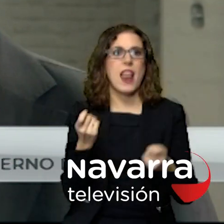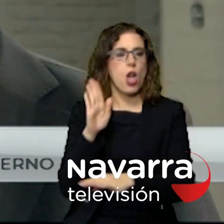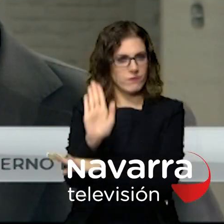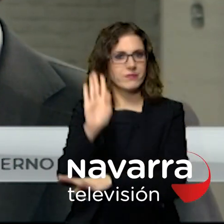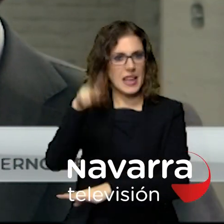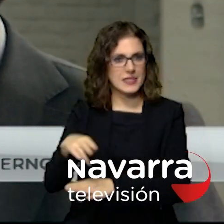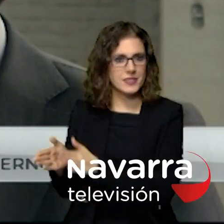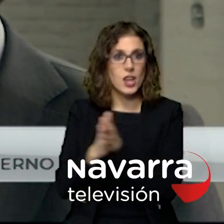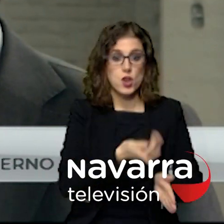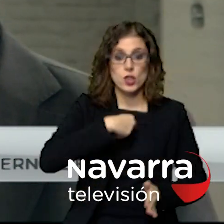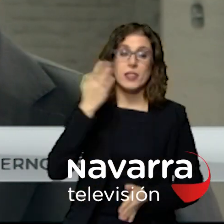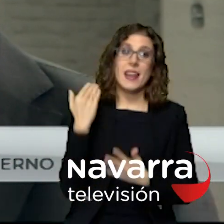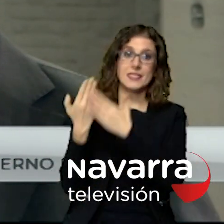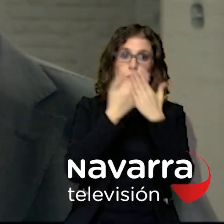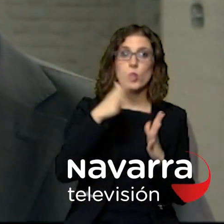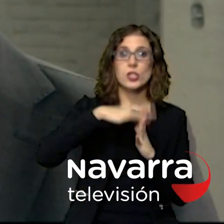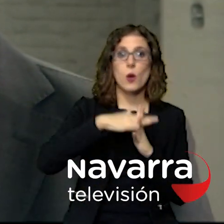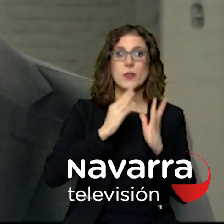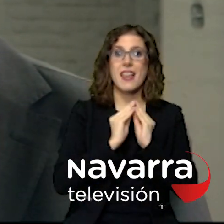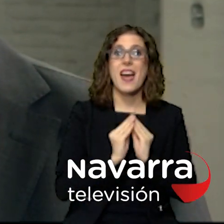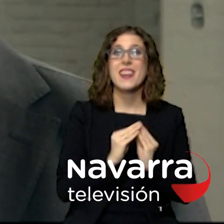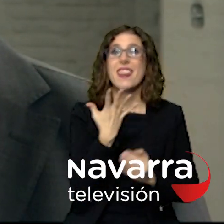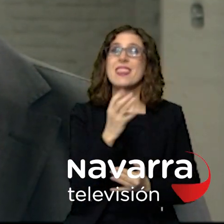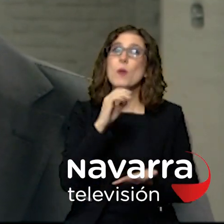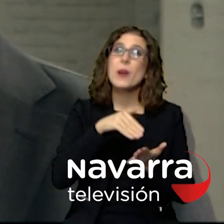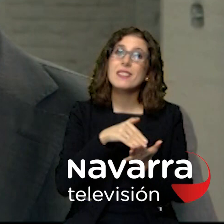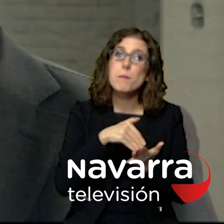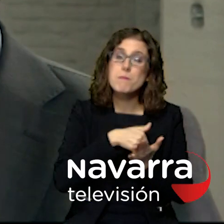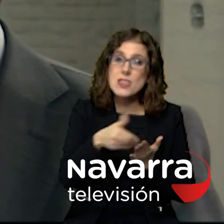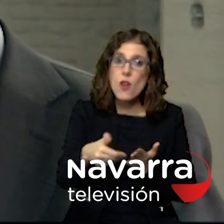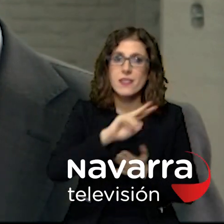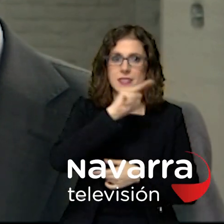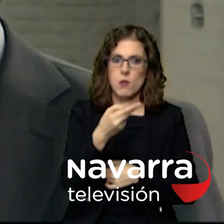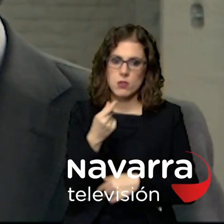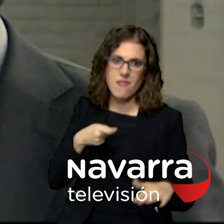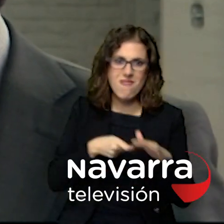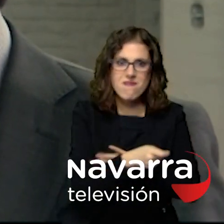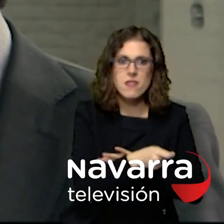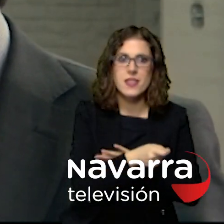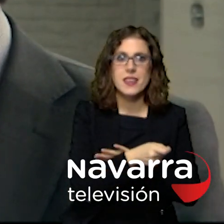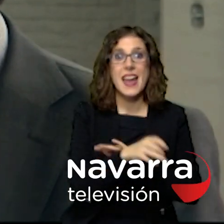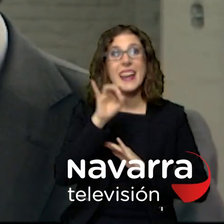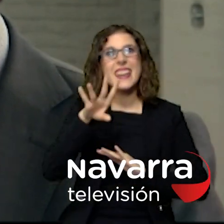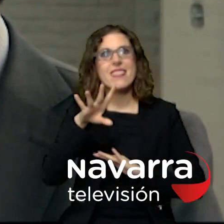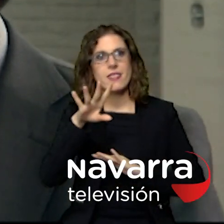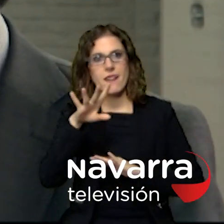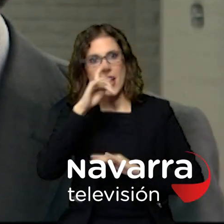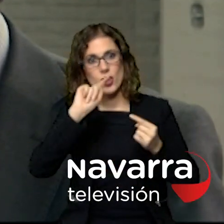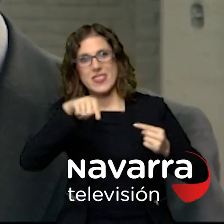con una inversión de 50 millones de euros hace 15 años. Resulta que, 15 años después, Europa ha construido otros cuatro